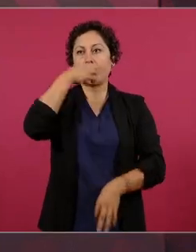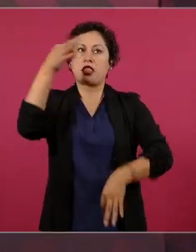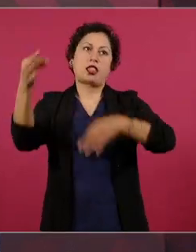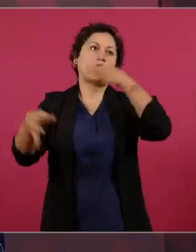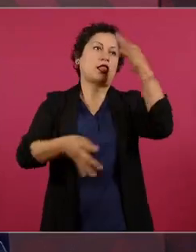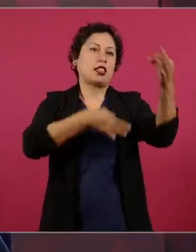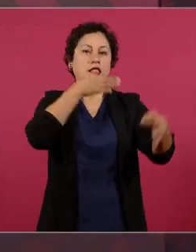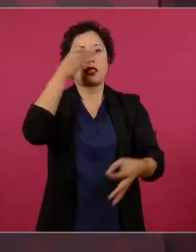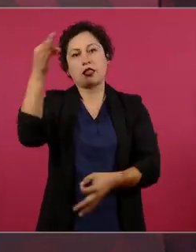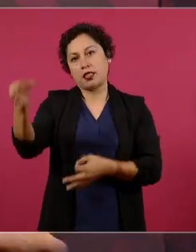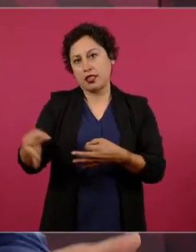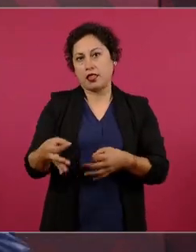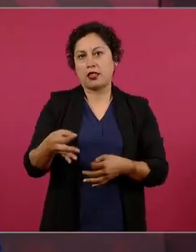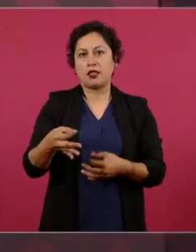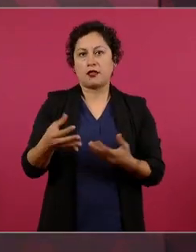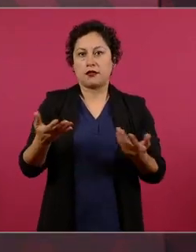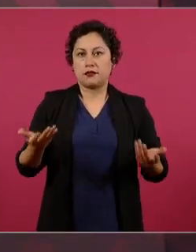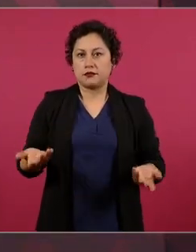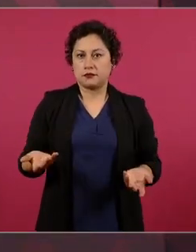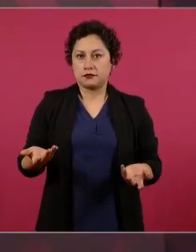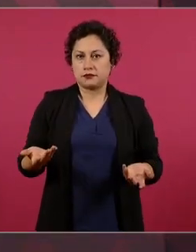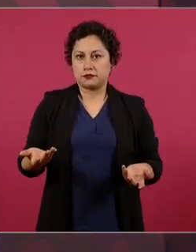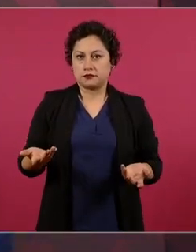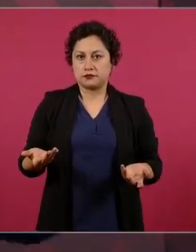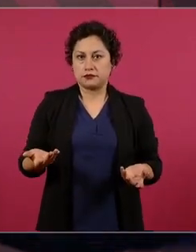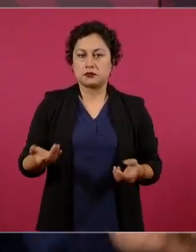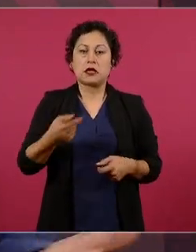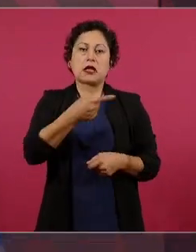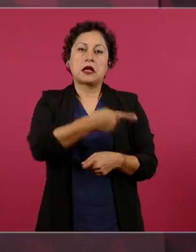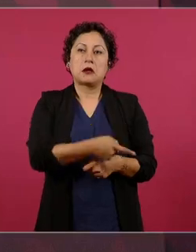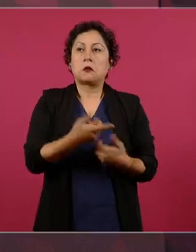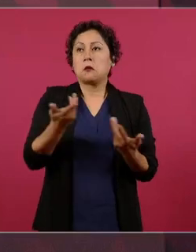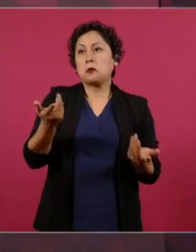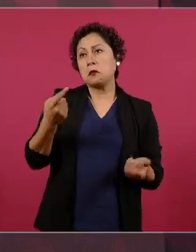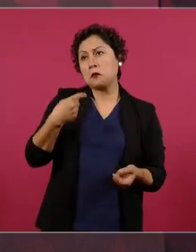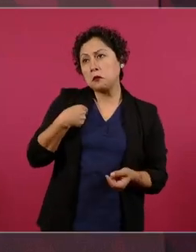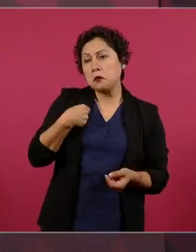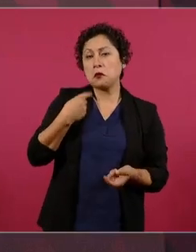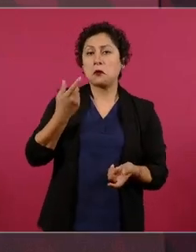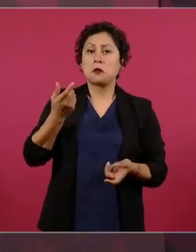de que les va mal, que no tienen votos,